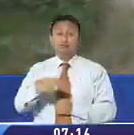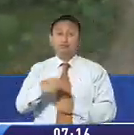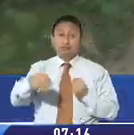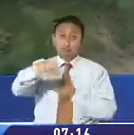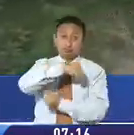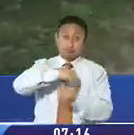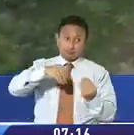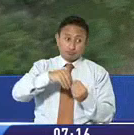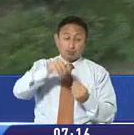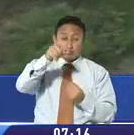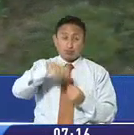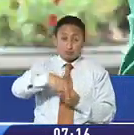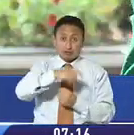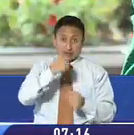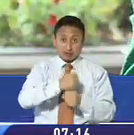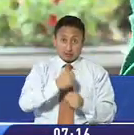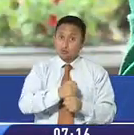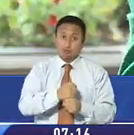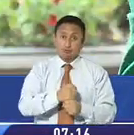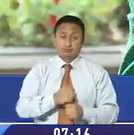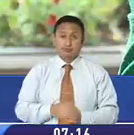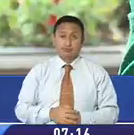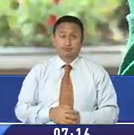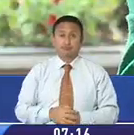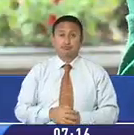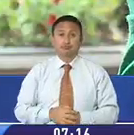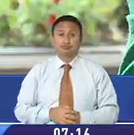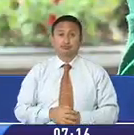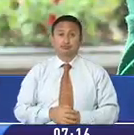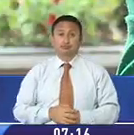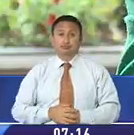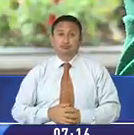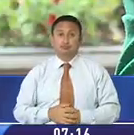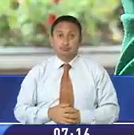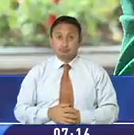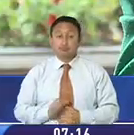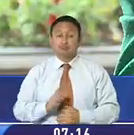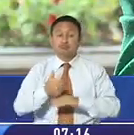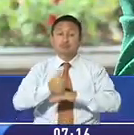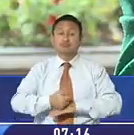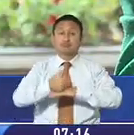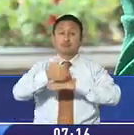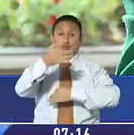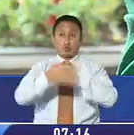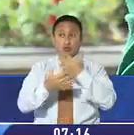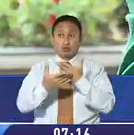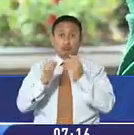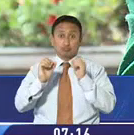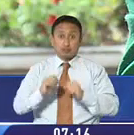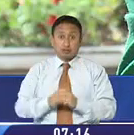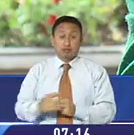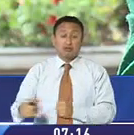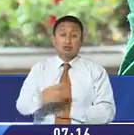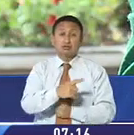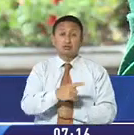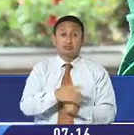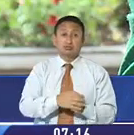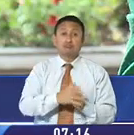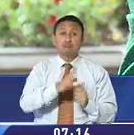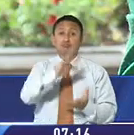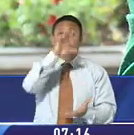manos de quienes las pusieron allí. En ese caso, se puede, el juez puede disponer la